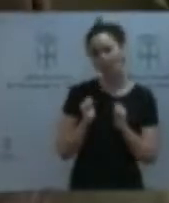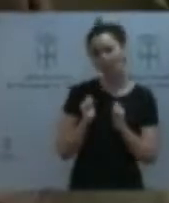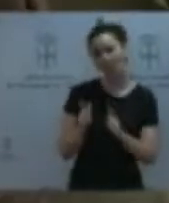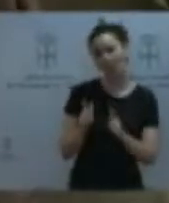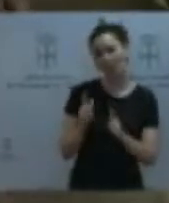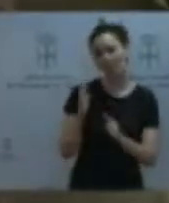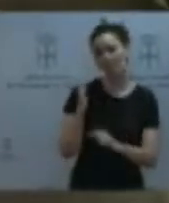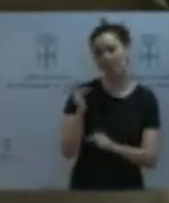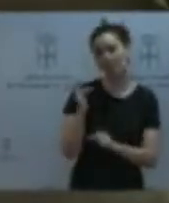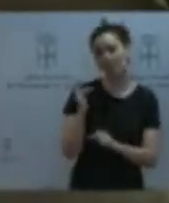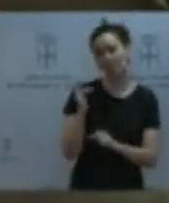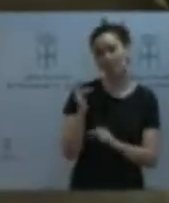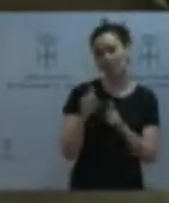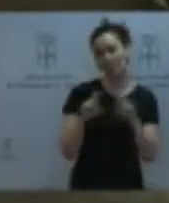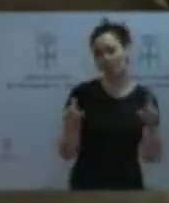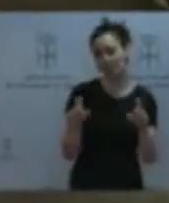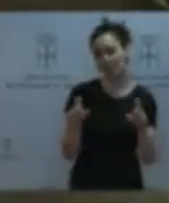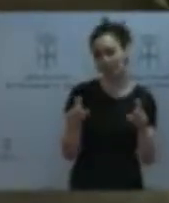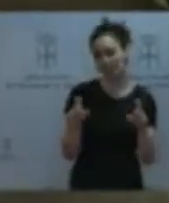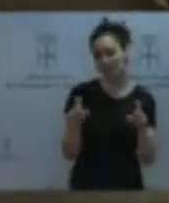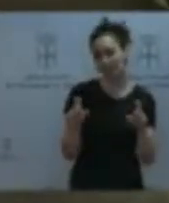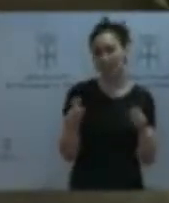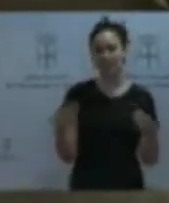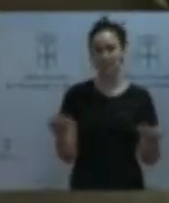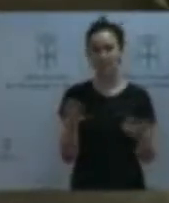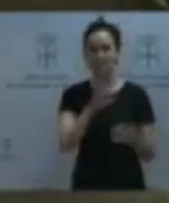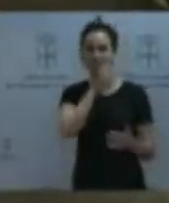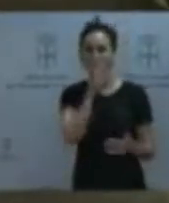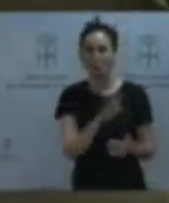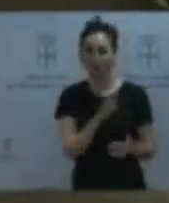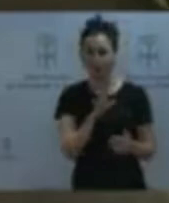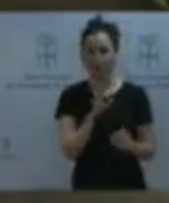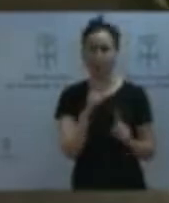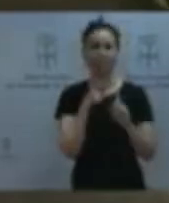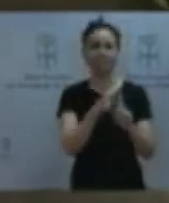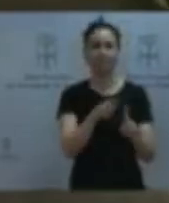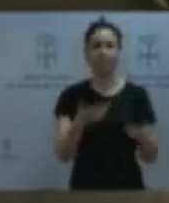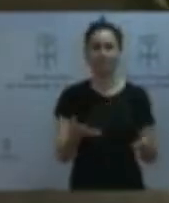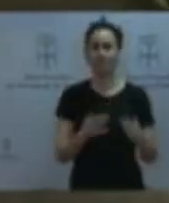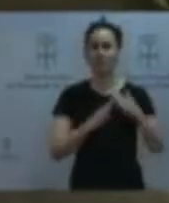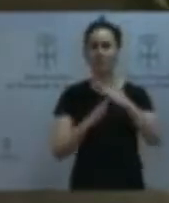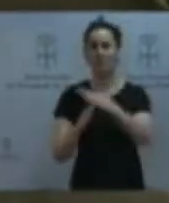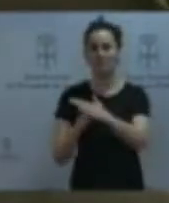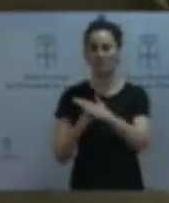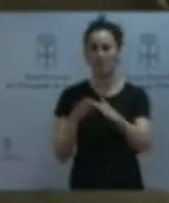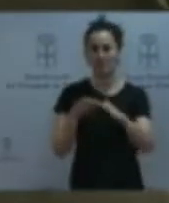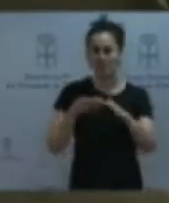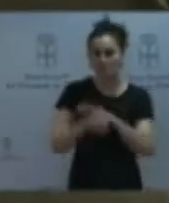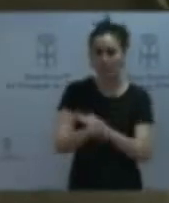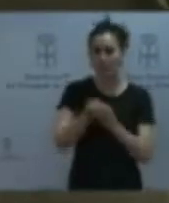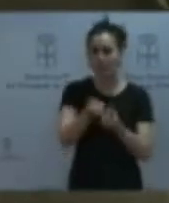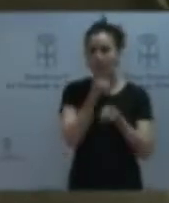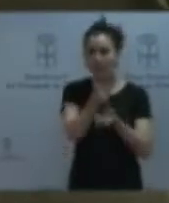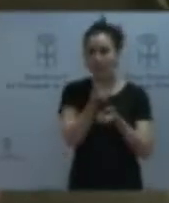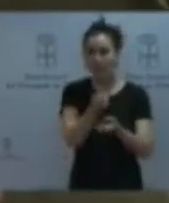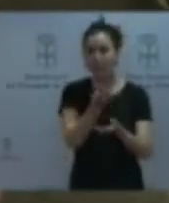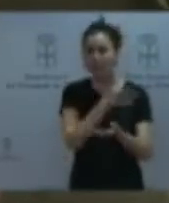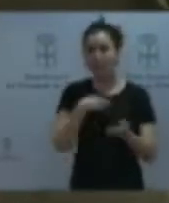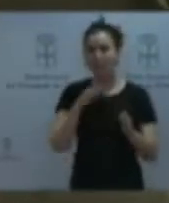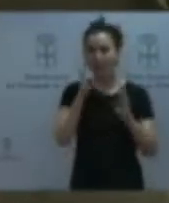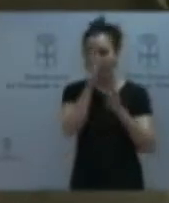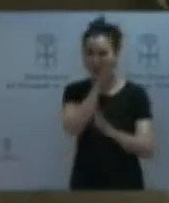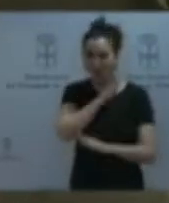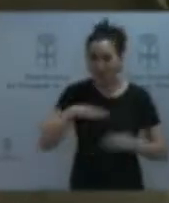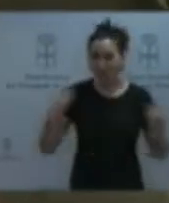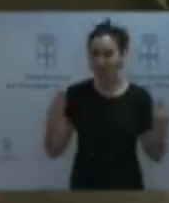podría apuntar a ello. Con las trabas en el acceso a la información, ¿ustedes pretendían ocultar esto? Entre otras cosas, que hay decenas